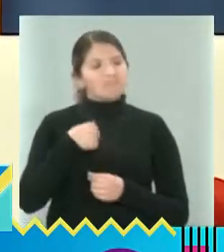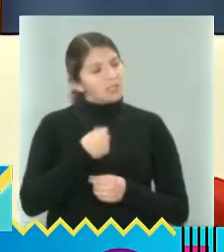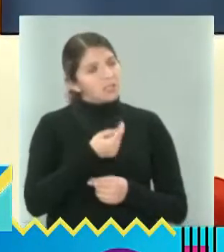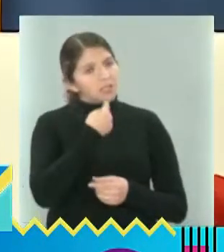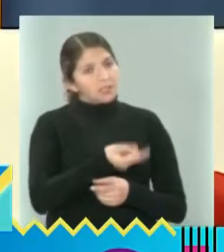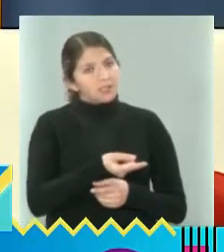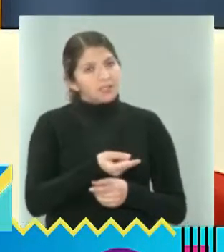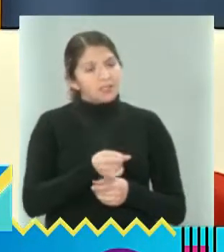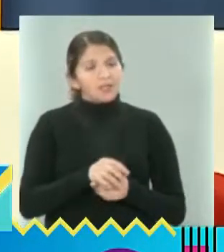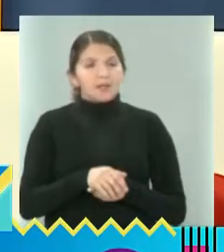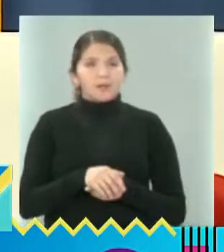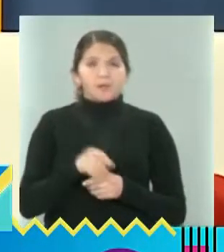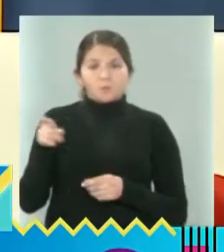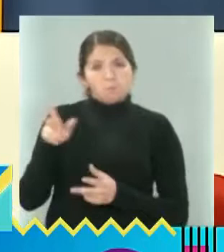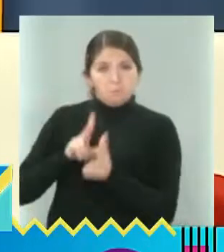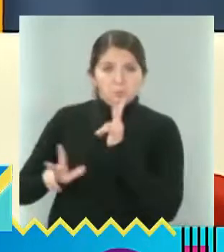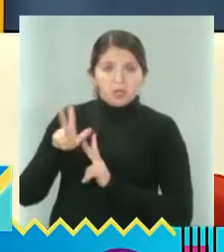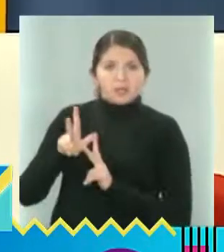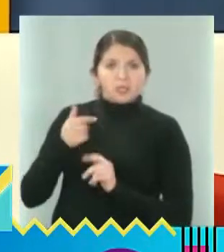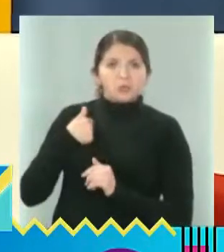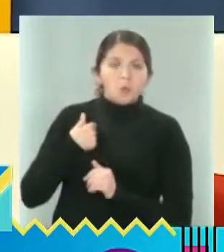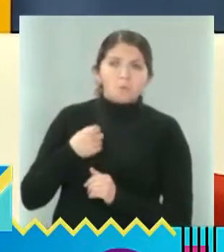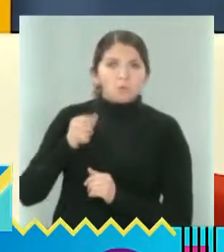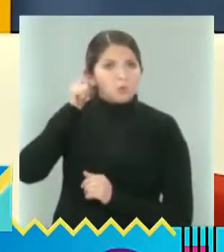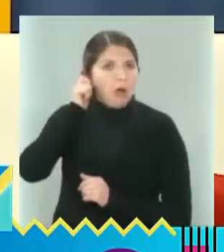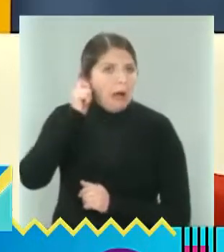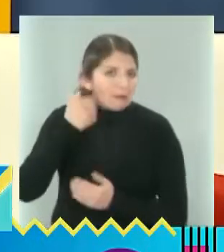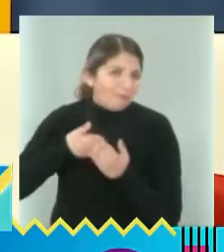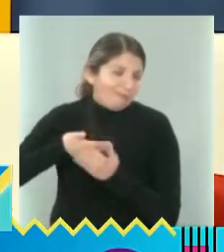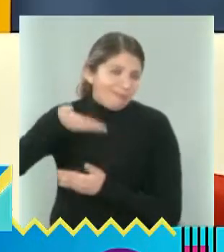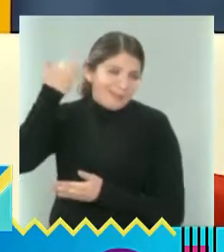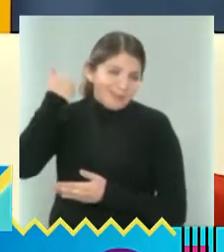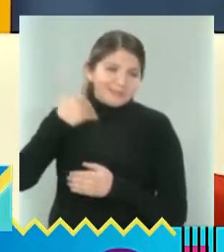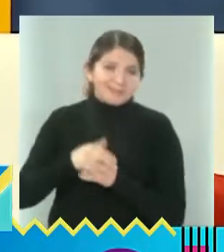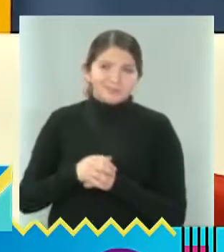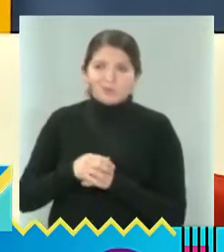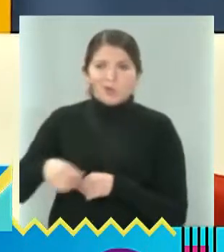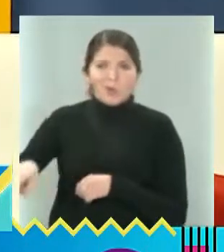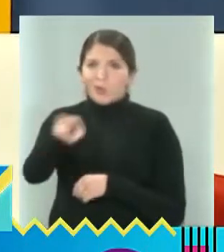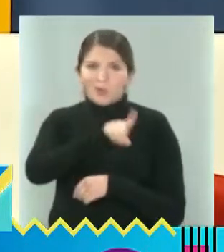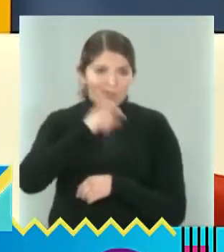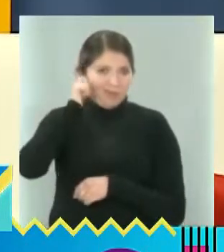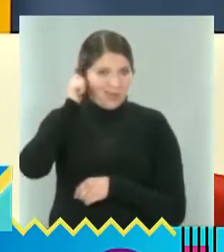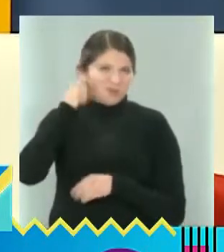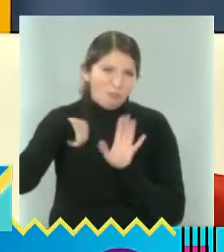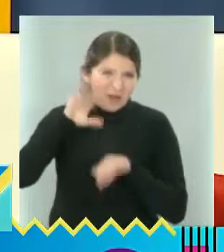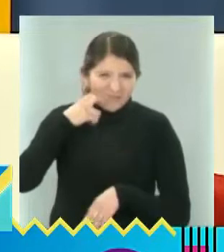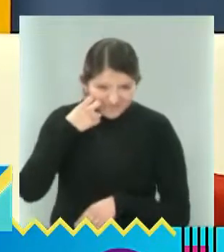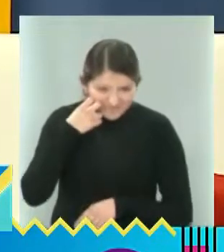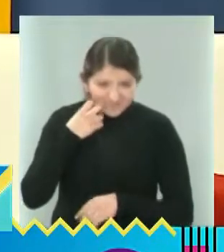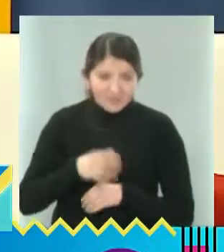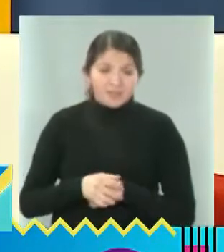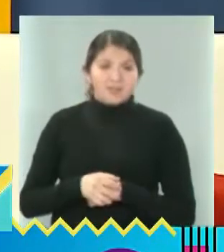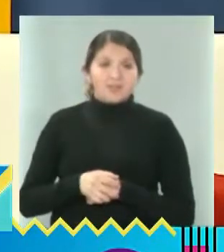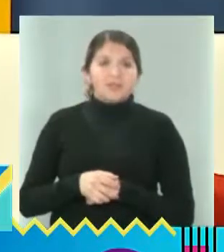a lo que decías, porque, bueno, yo tengo mucho más años que todos los que están acá sumados, creo. Pero